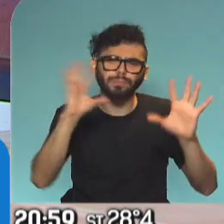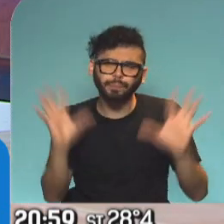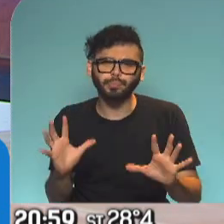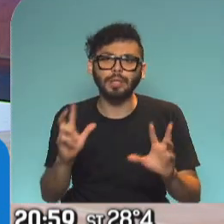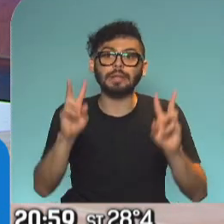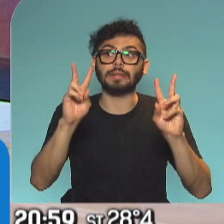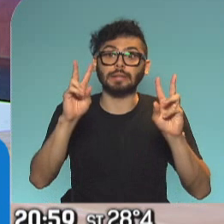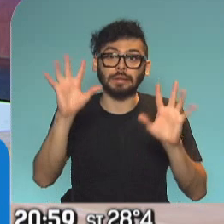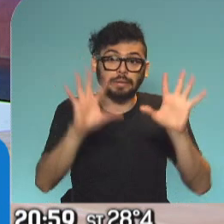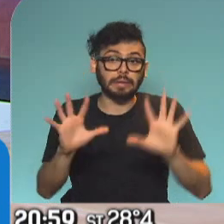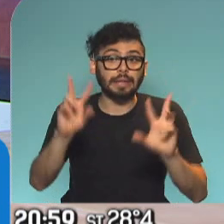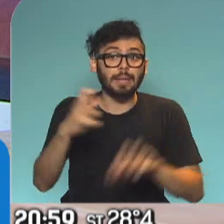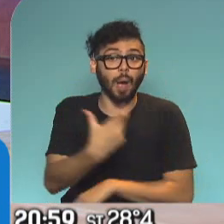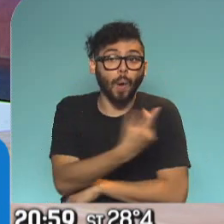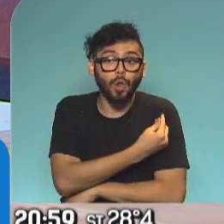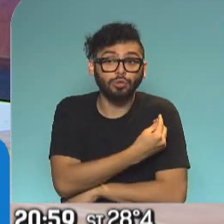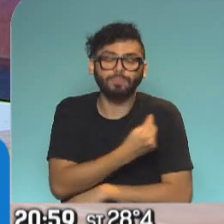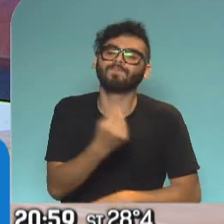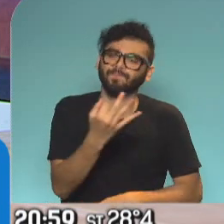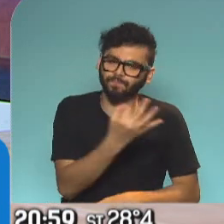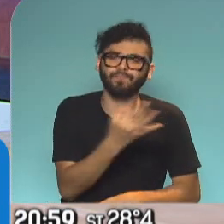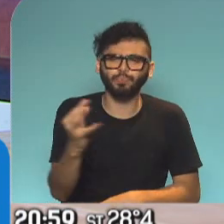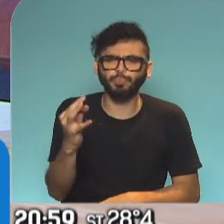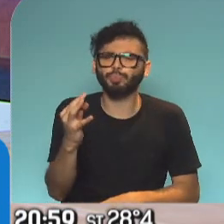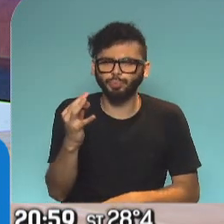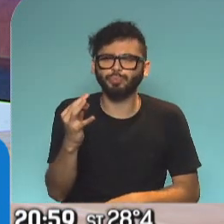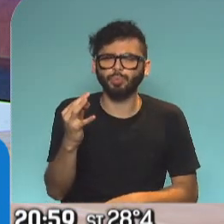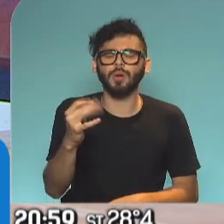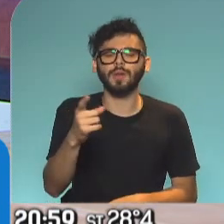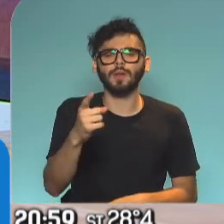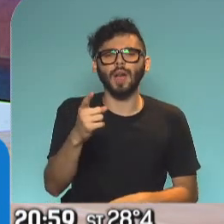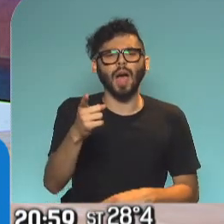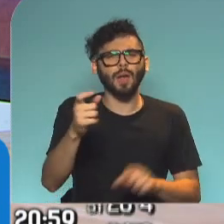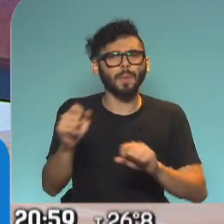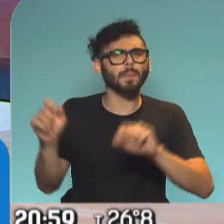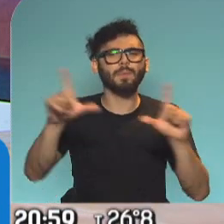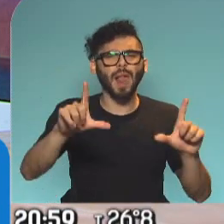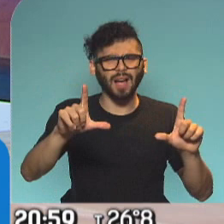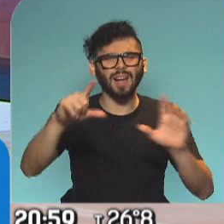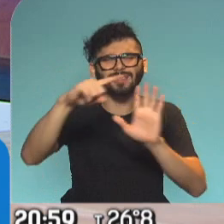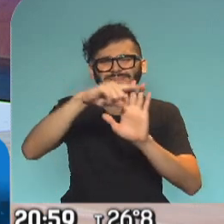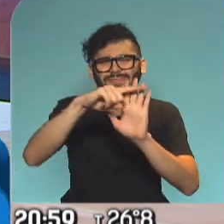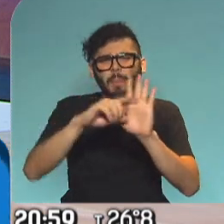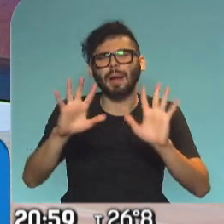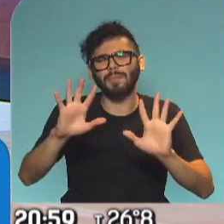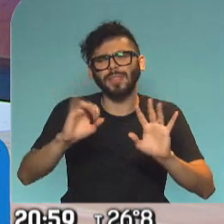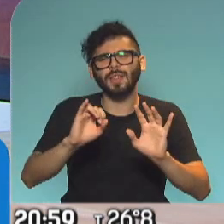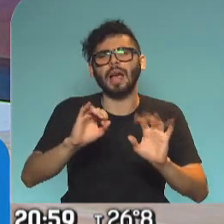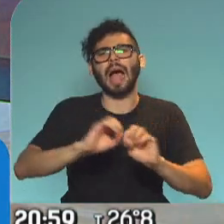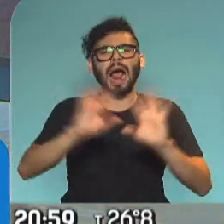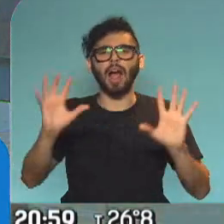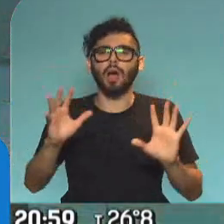con la vacunación. Así es. Tenemos unas plaquitas un poco para aclarar un poco las